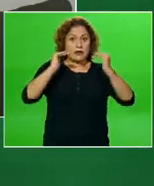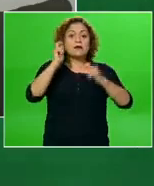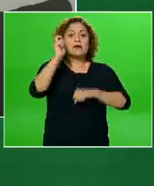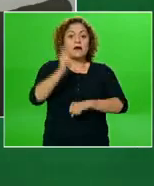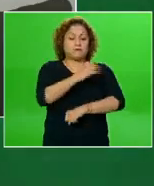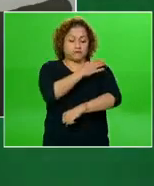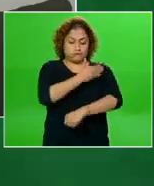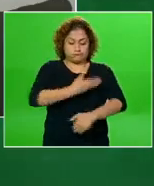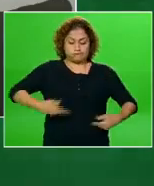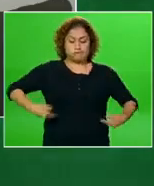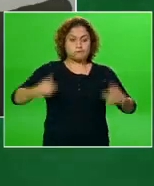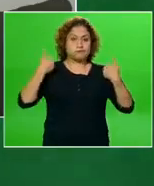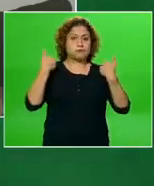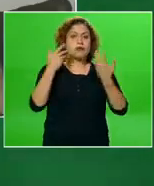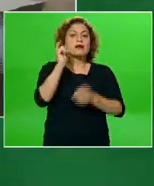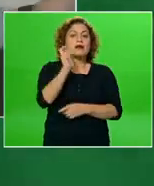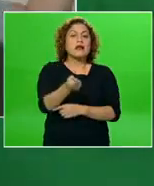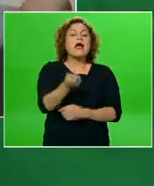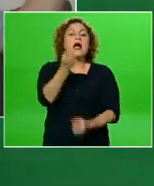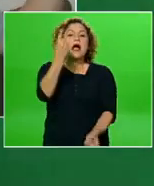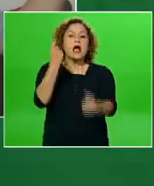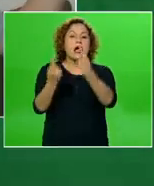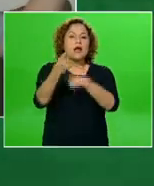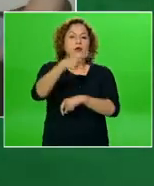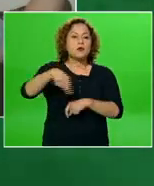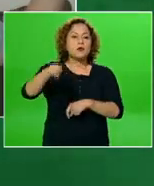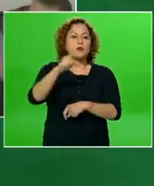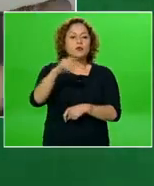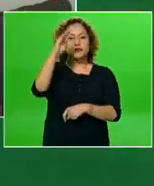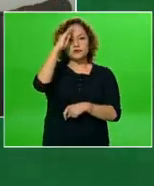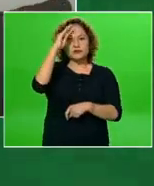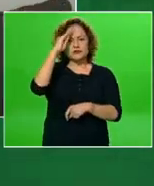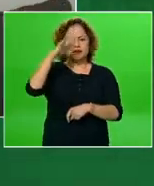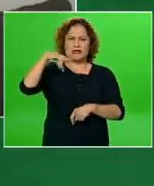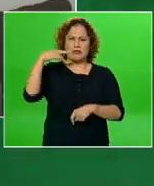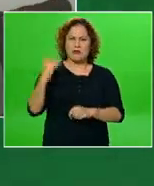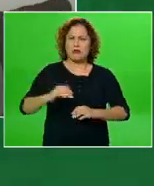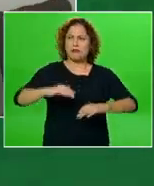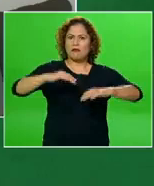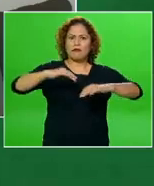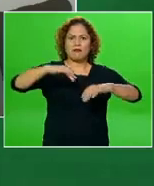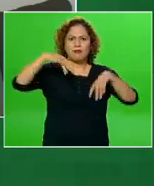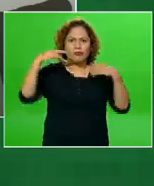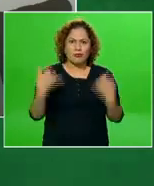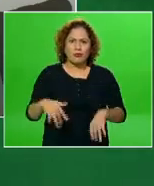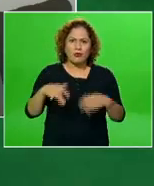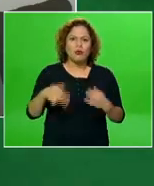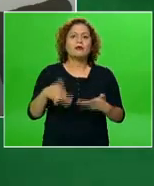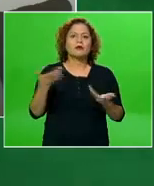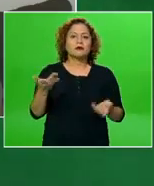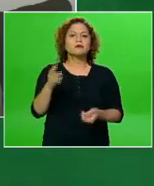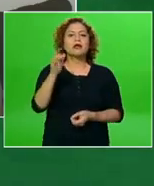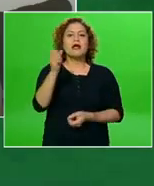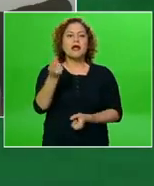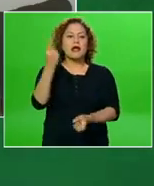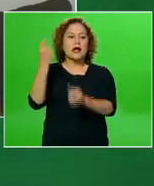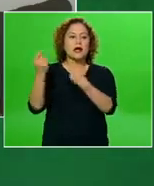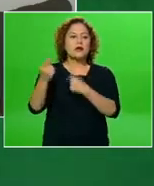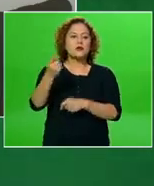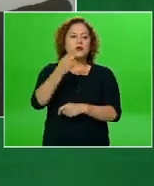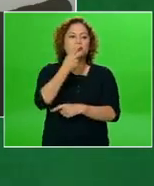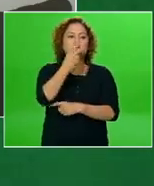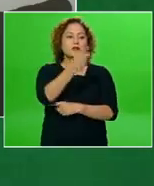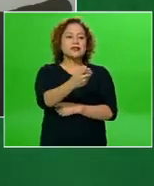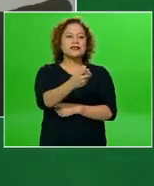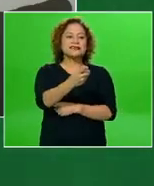en realidad tenemos que realizar trabajo lo estamos levantando los brazos hay algo que le llamamos entre los fisioterapeutas como el síndrome